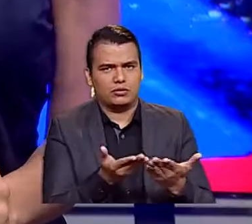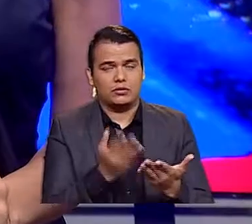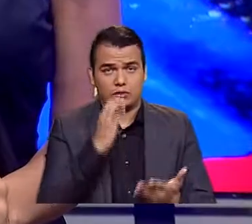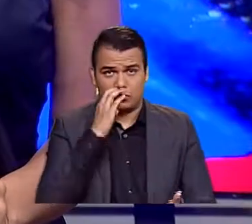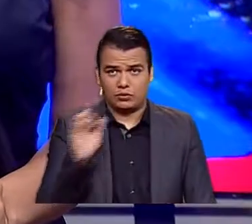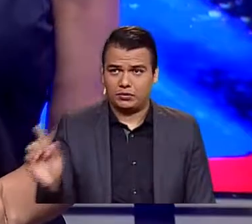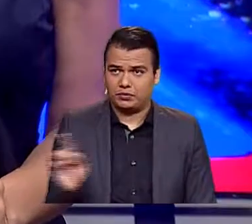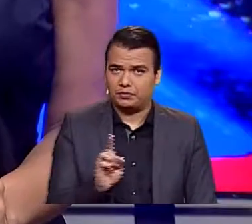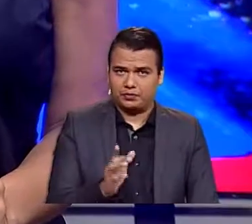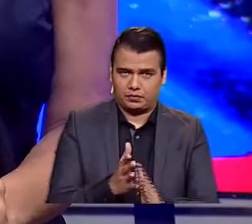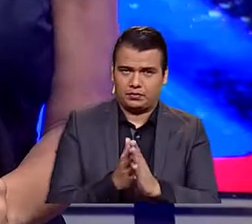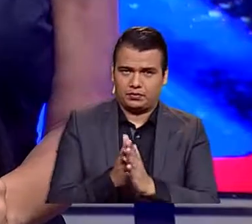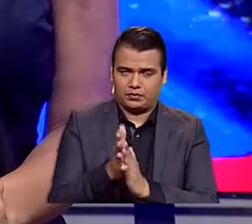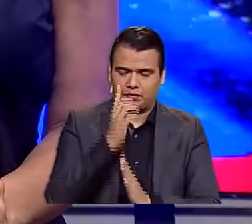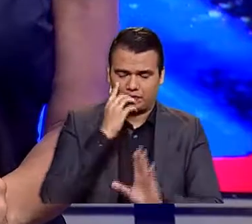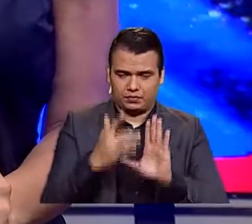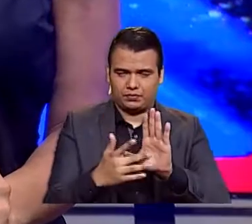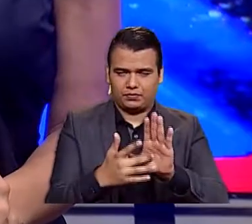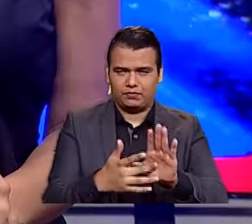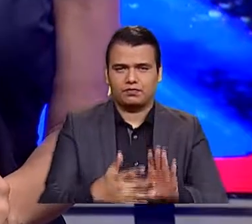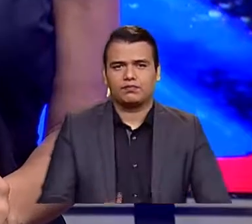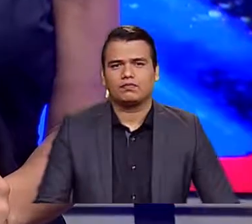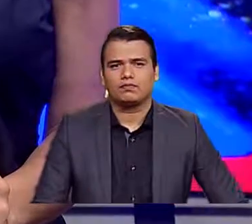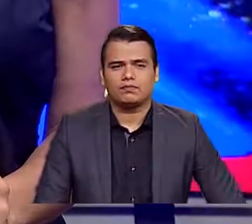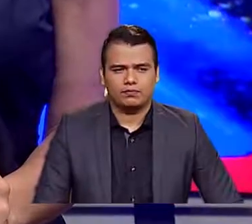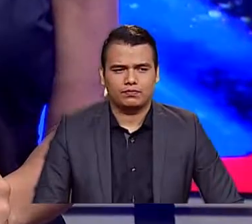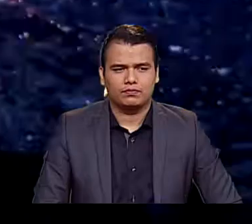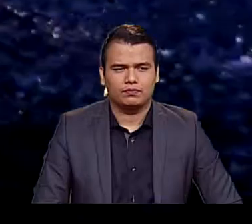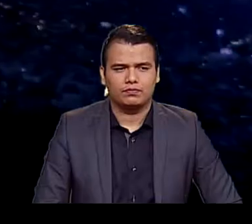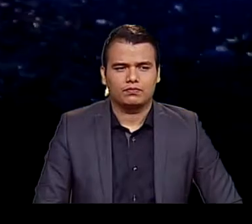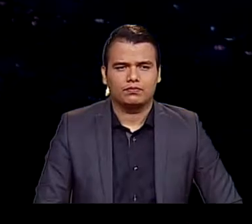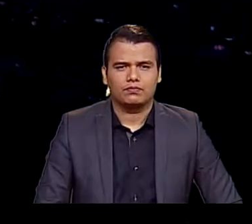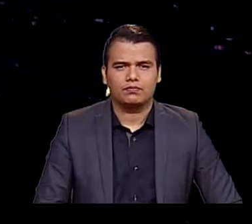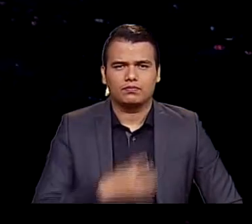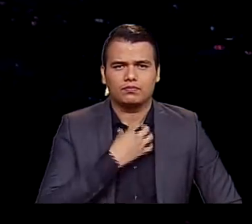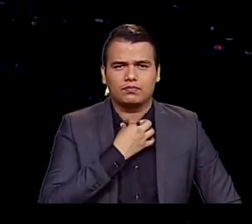Winston Viracachapava, quien amplía la información. Winston, buenas noches.